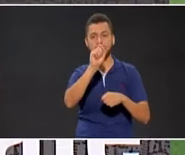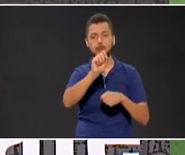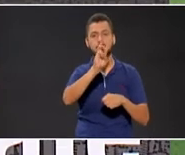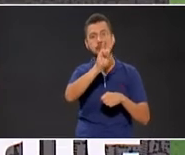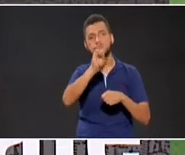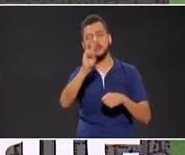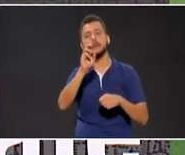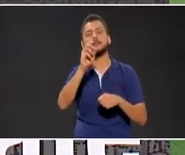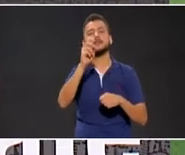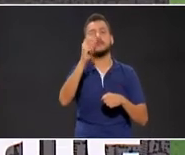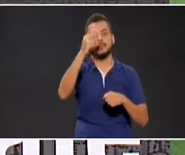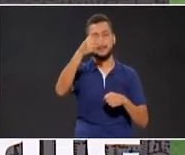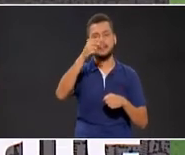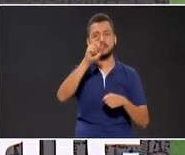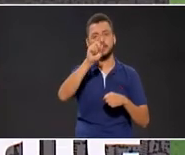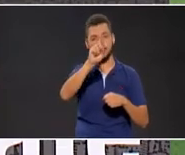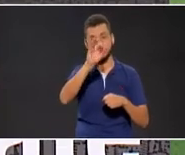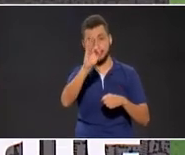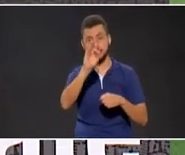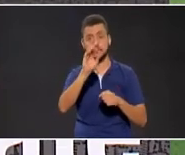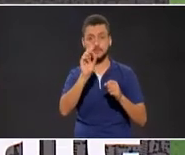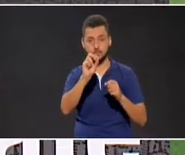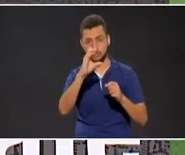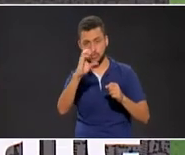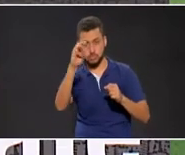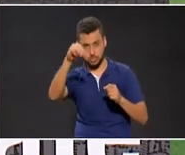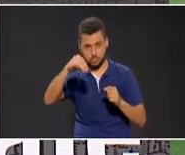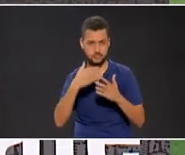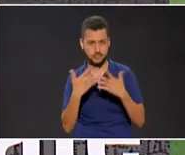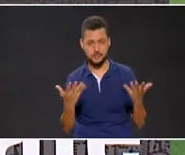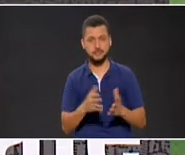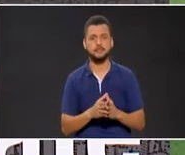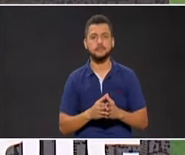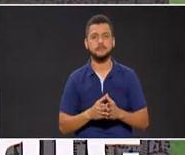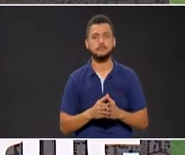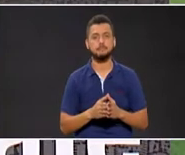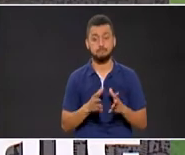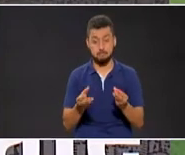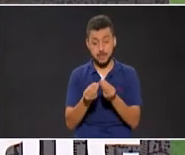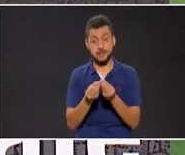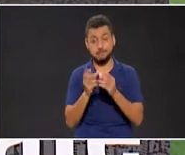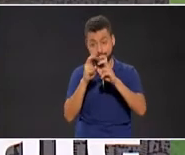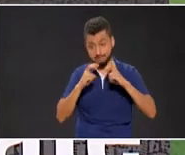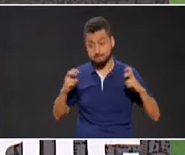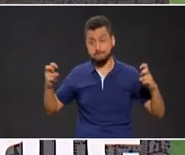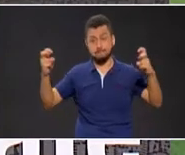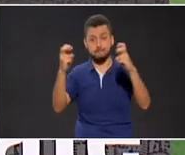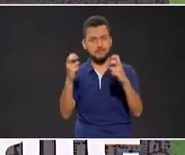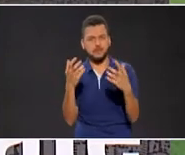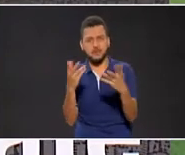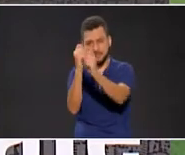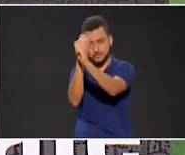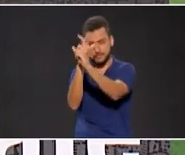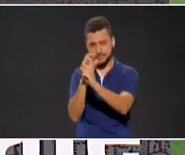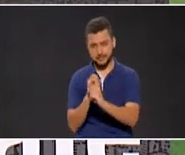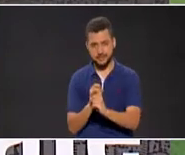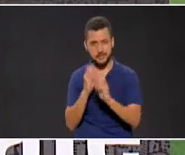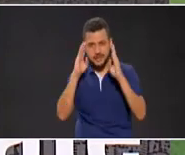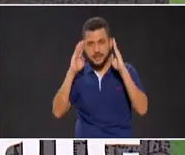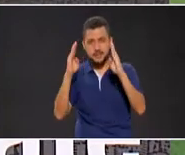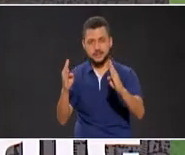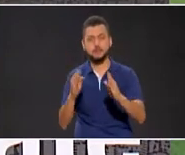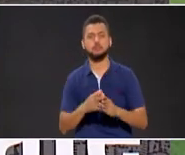www.htc.com tenemos tiempo para un siguiente bloque claro que sí muy bien el bloque es referido